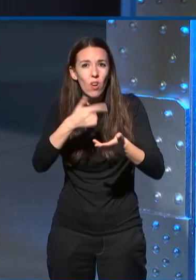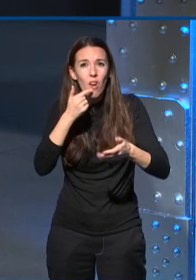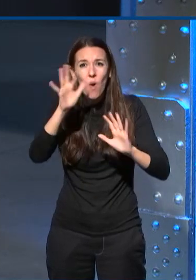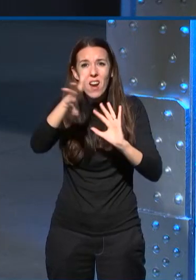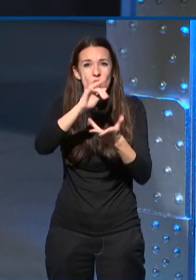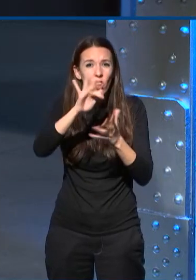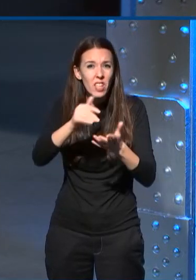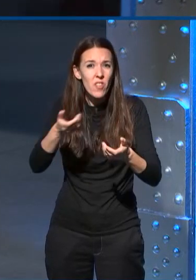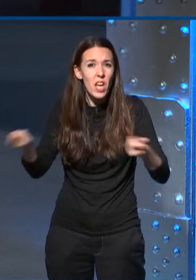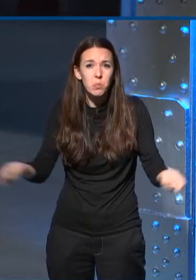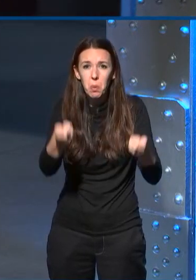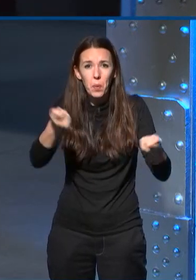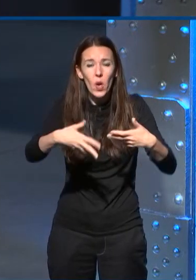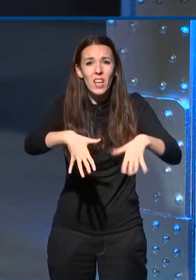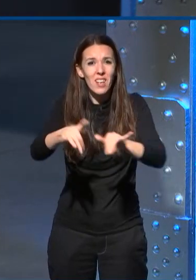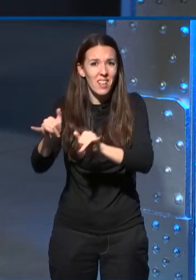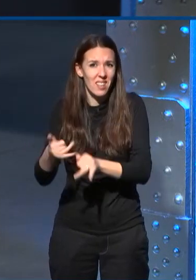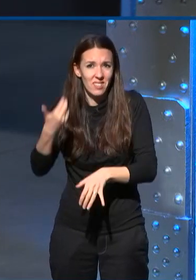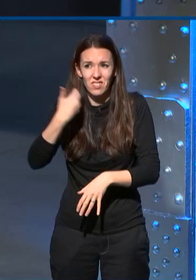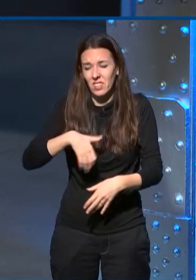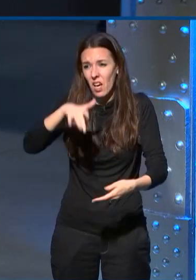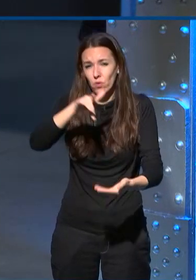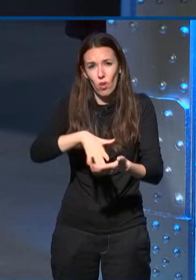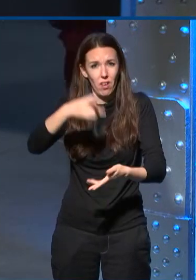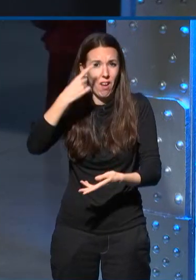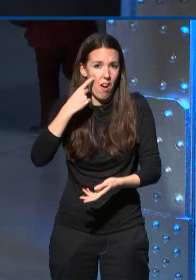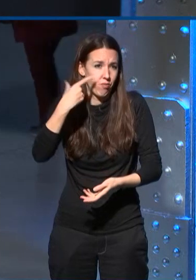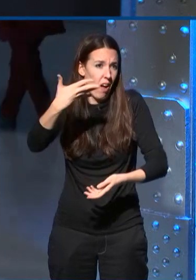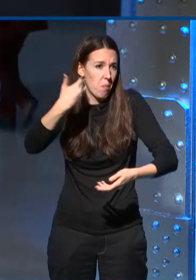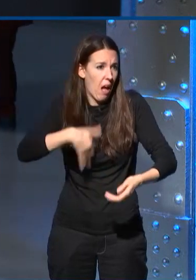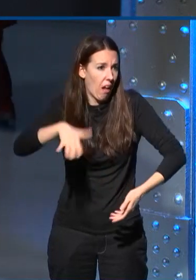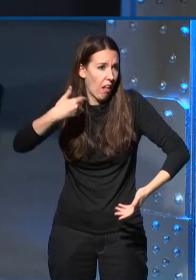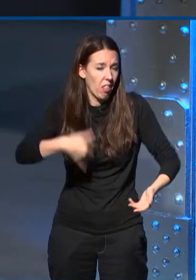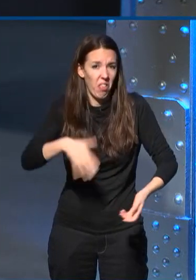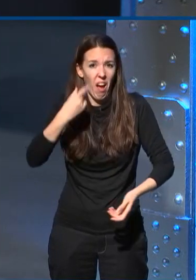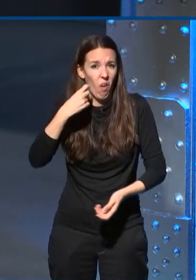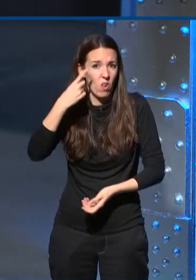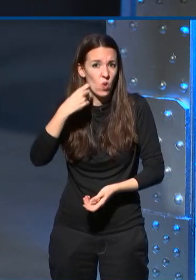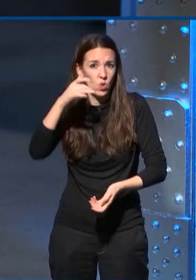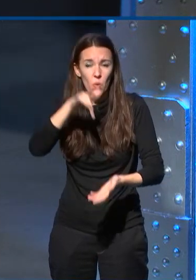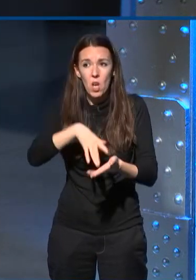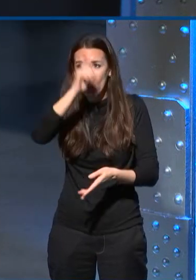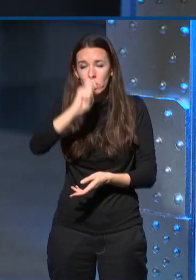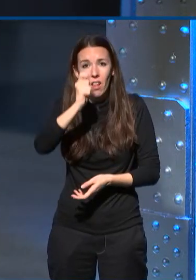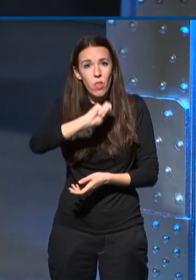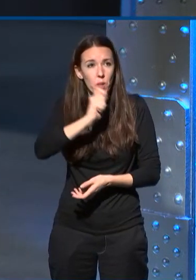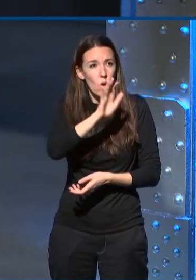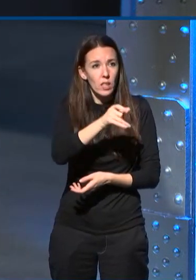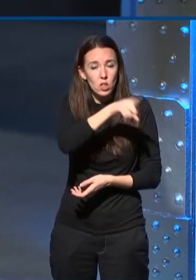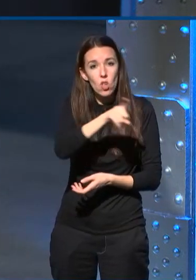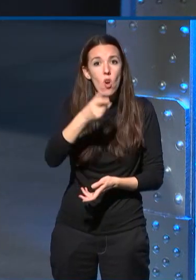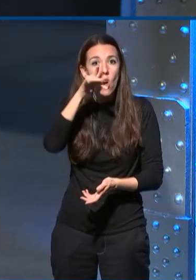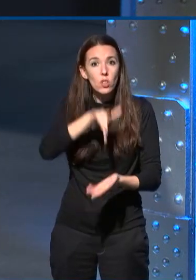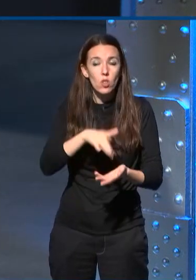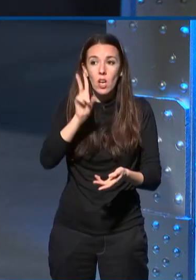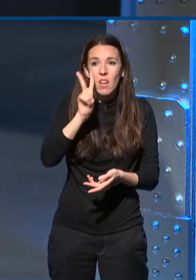noticiarios. Los estadounidenses ya lo veían una cosa totalmente común. Ahí pues con sus chupachos, bueno, no sé si había chupachos en aquella época, pero viendo tal,